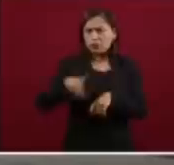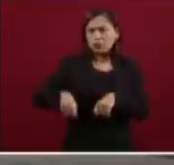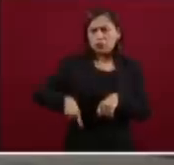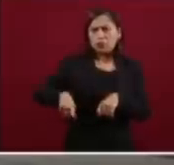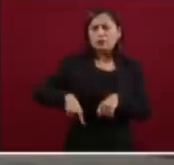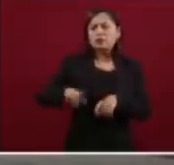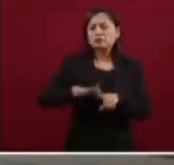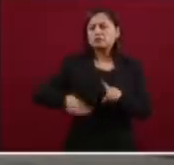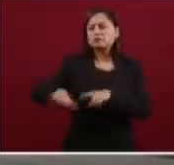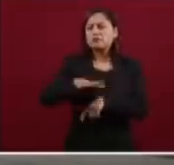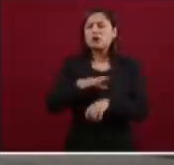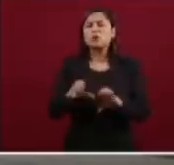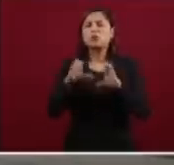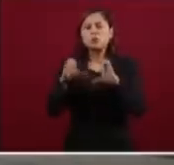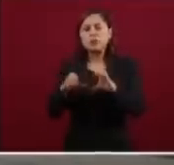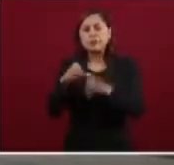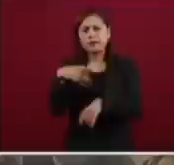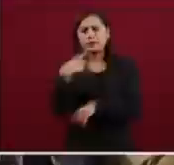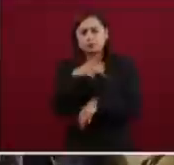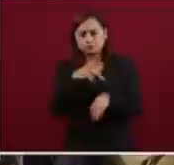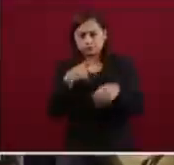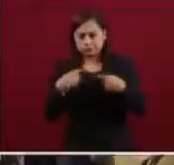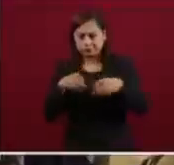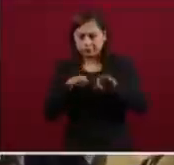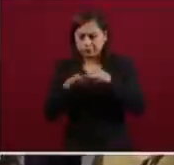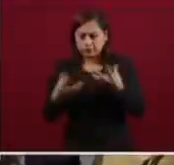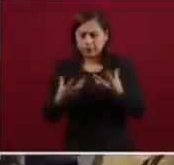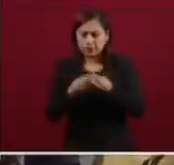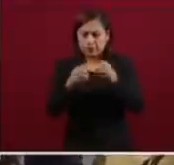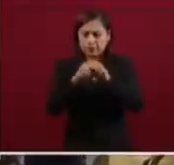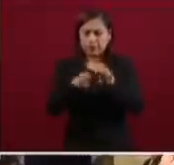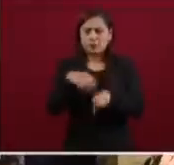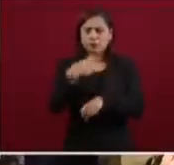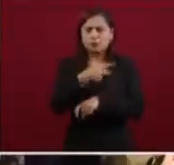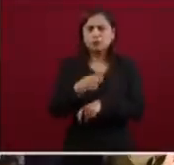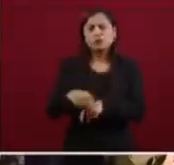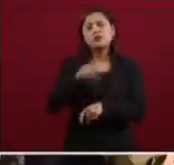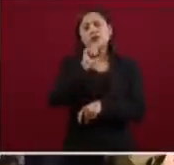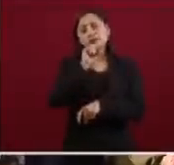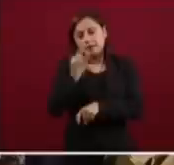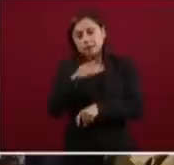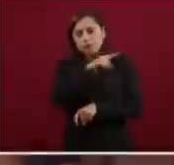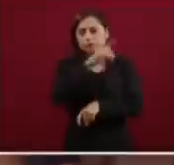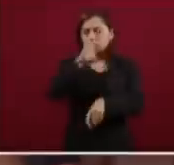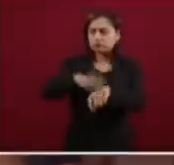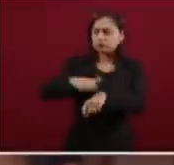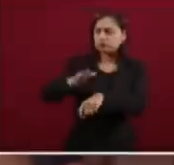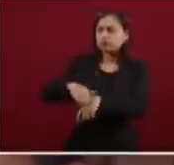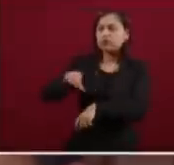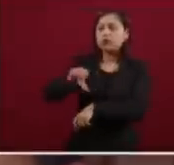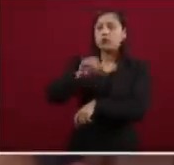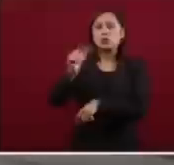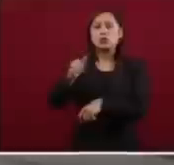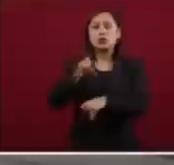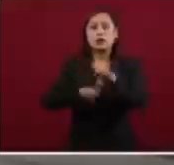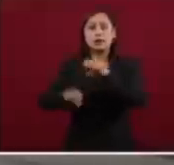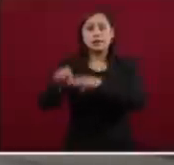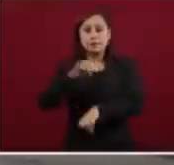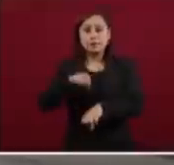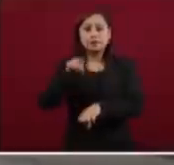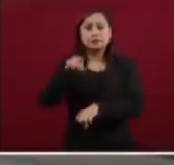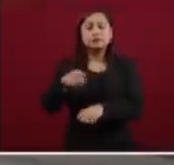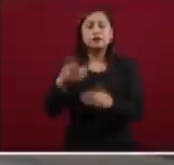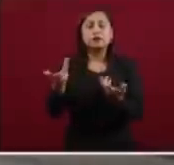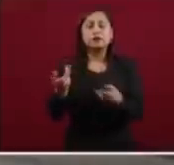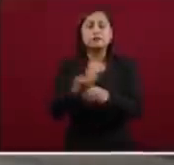llamado a las empresas en este caso tenemos el ejemplo bueno de los compañeros que lamentablemente tuvieron este accidente pues hay que